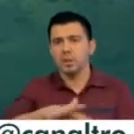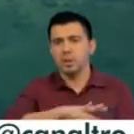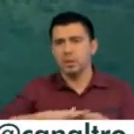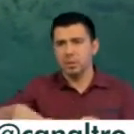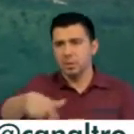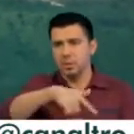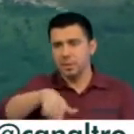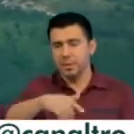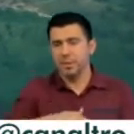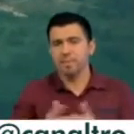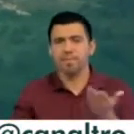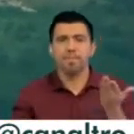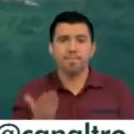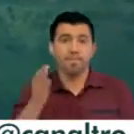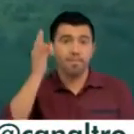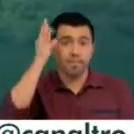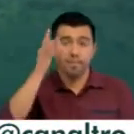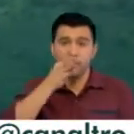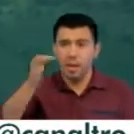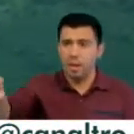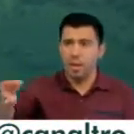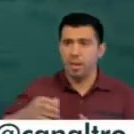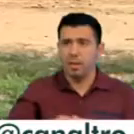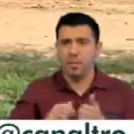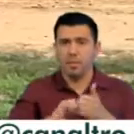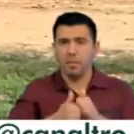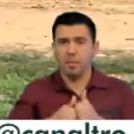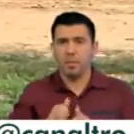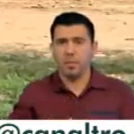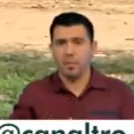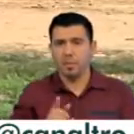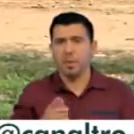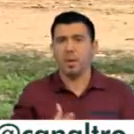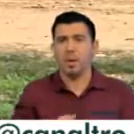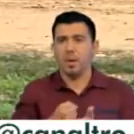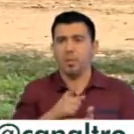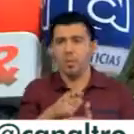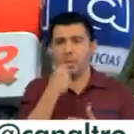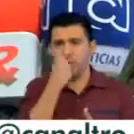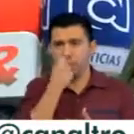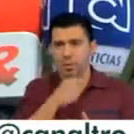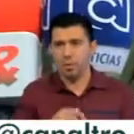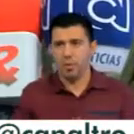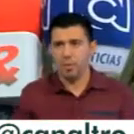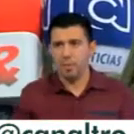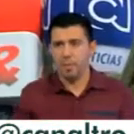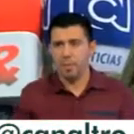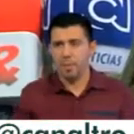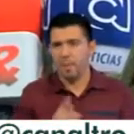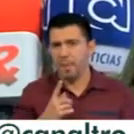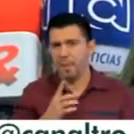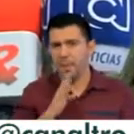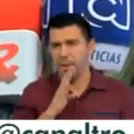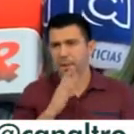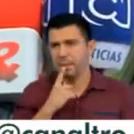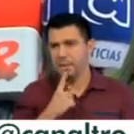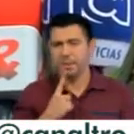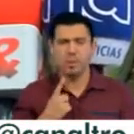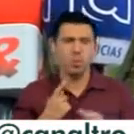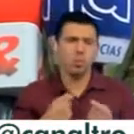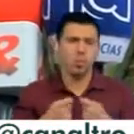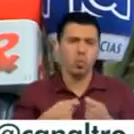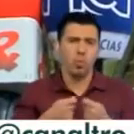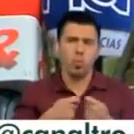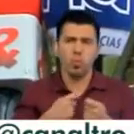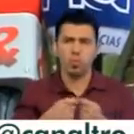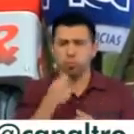podrían realizar algún tipo de altercado con el fin de recuperar esta droga. Hay un tráfico de estupefacientes.